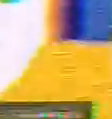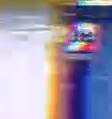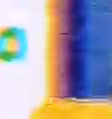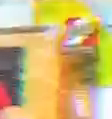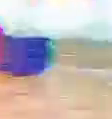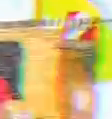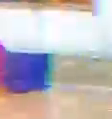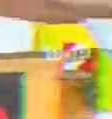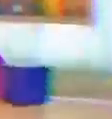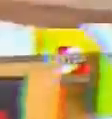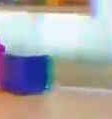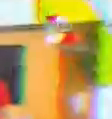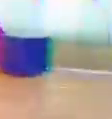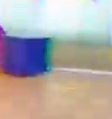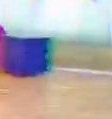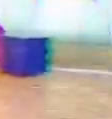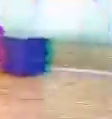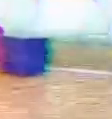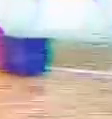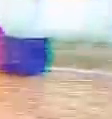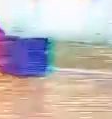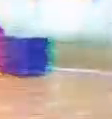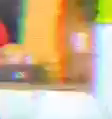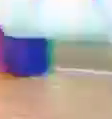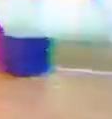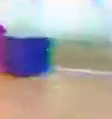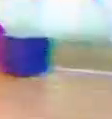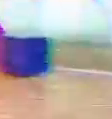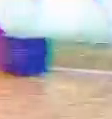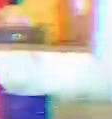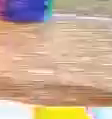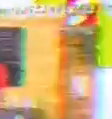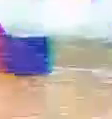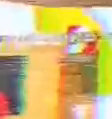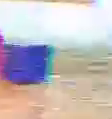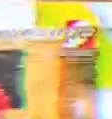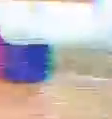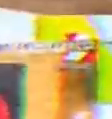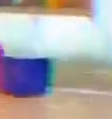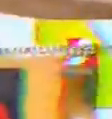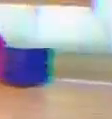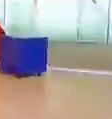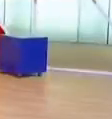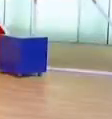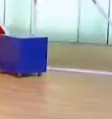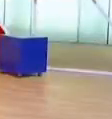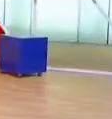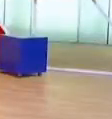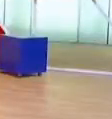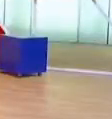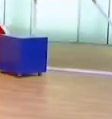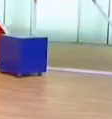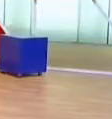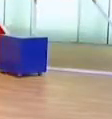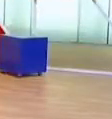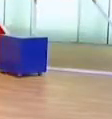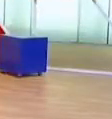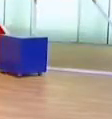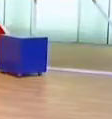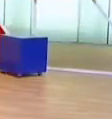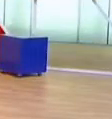No lo puedo creer. O sea que lo que pasó fue que unos vecinos estaban botando basura orgánica a los contenedores de